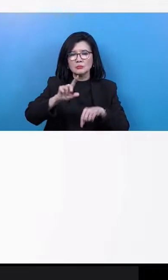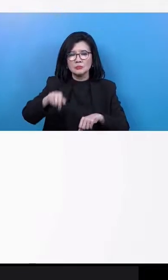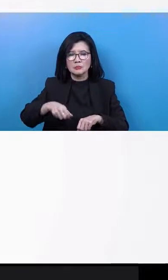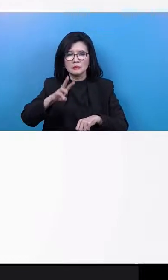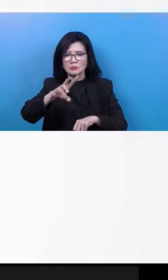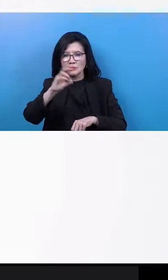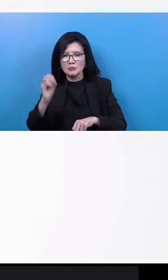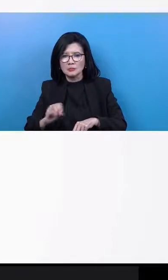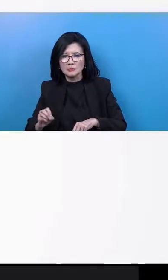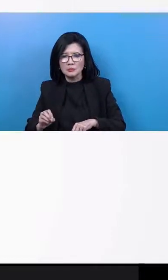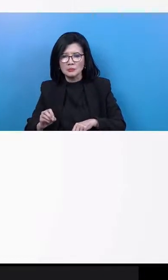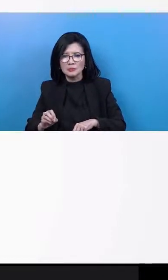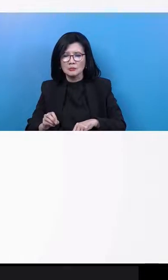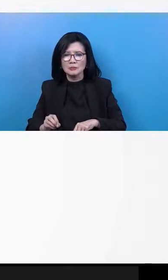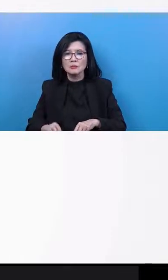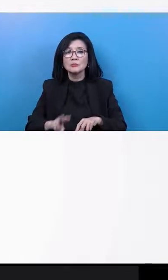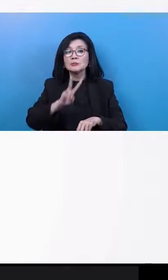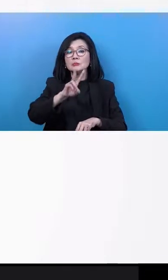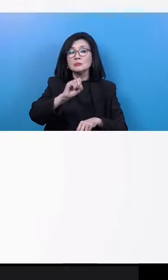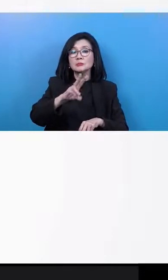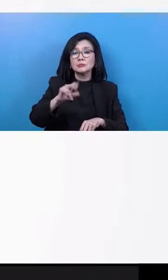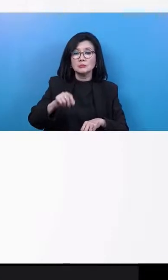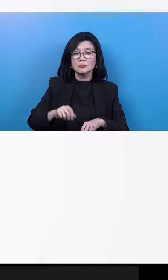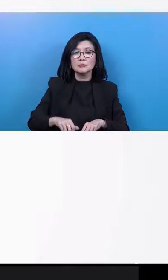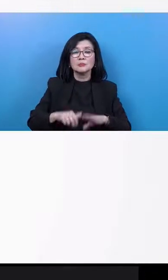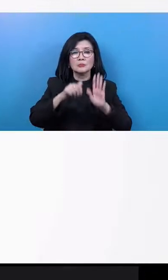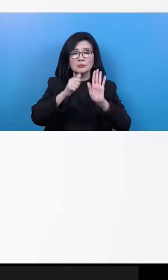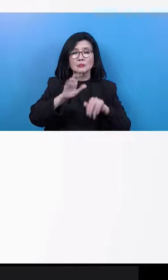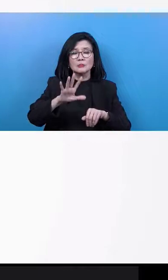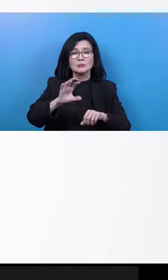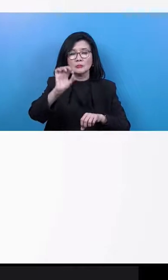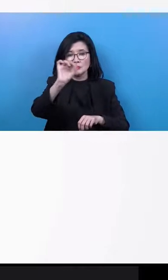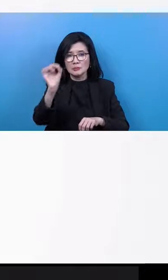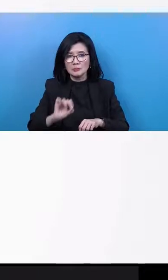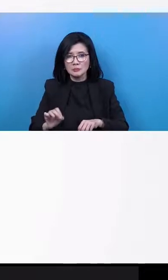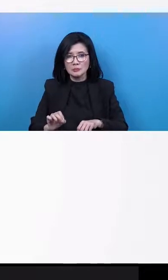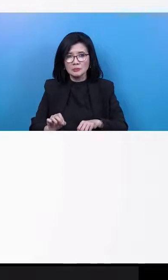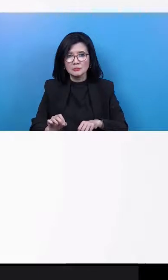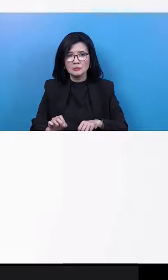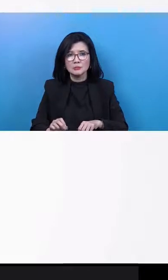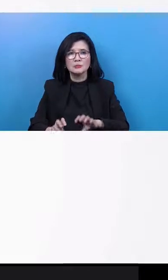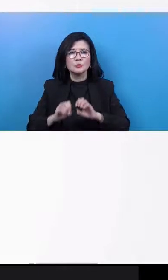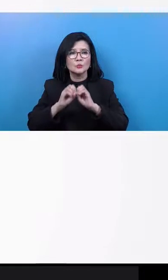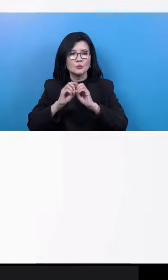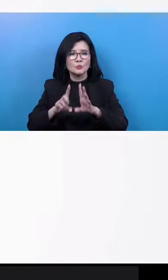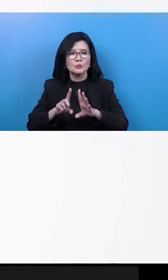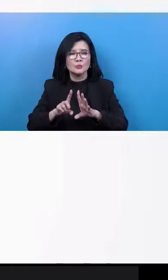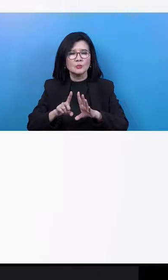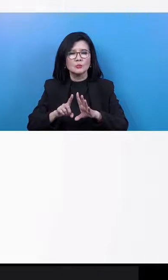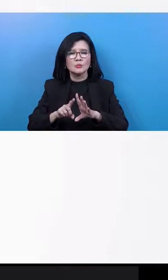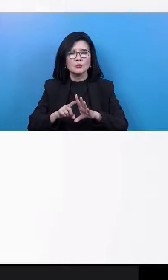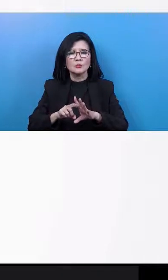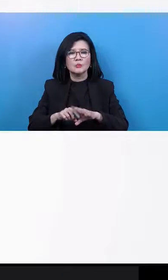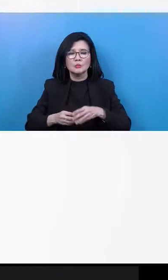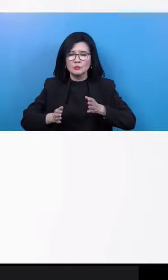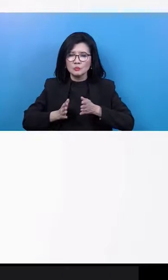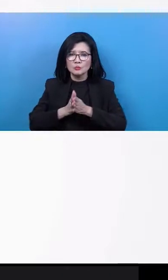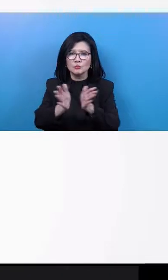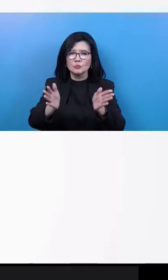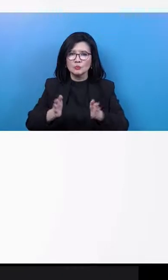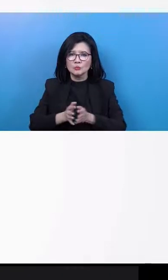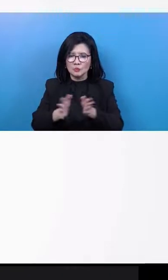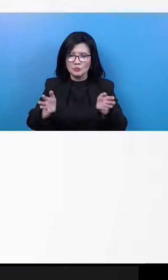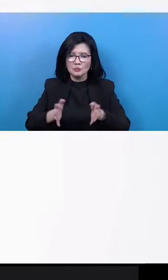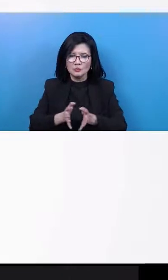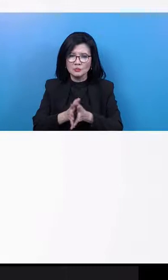explicado fundamentalmente por la inversión privada. Los sectores que más crecieron fue el turismo,